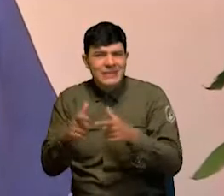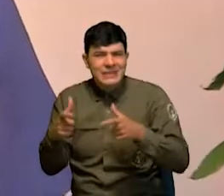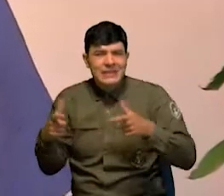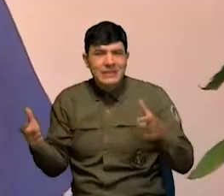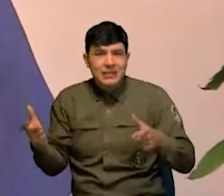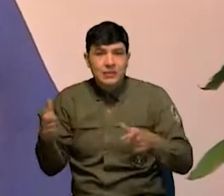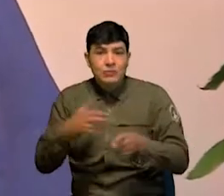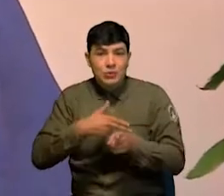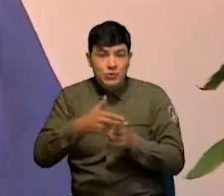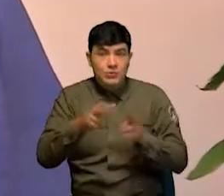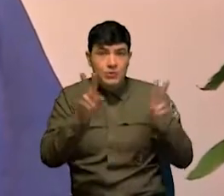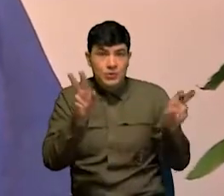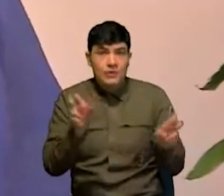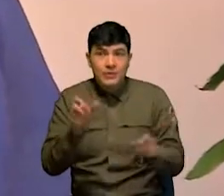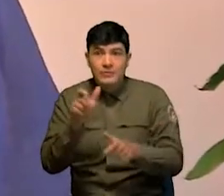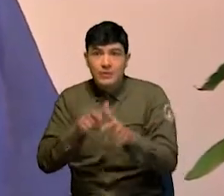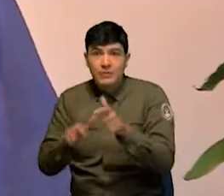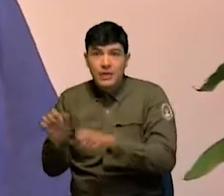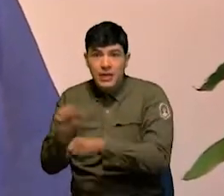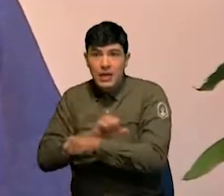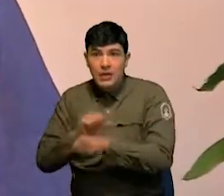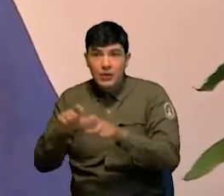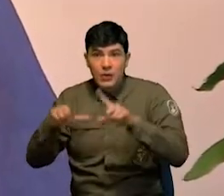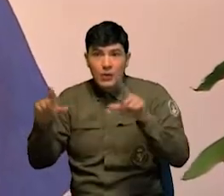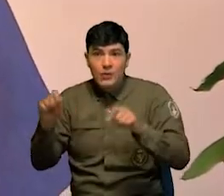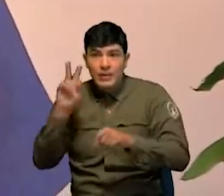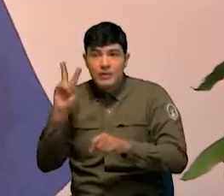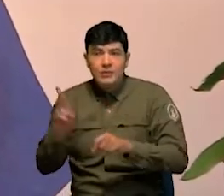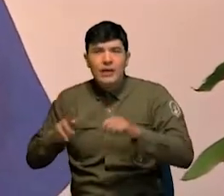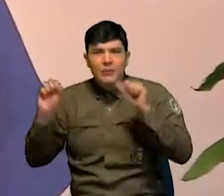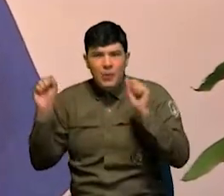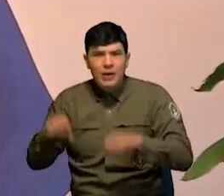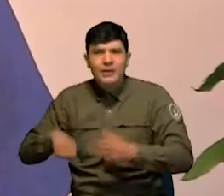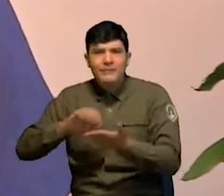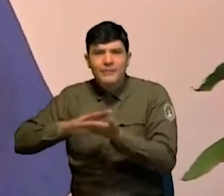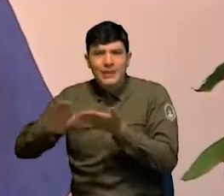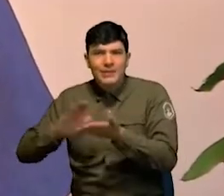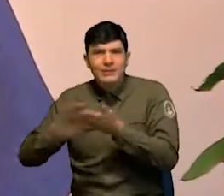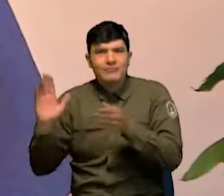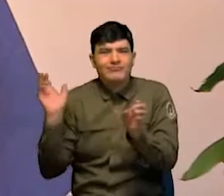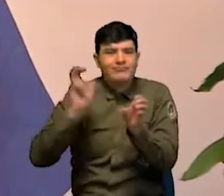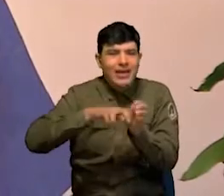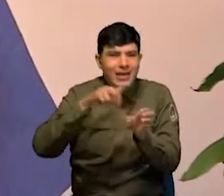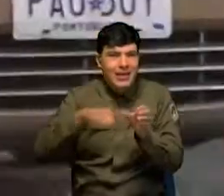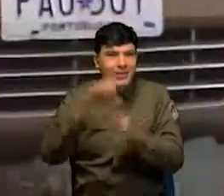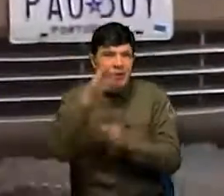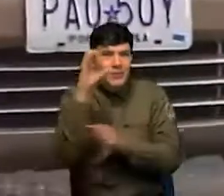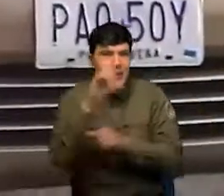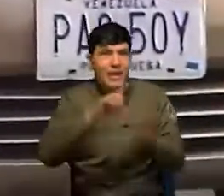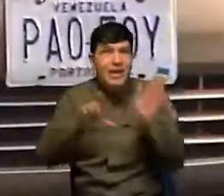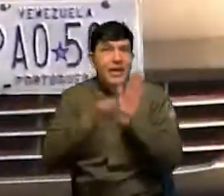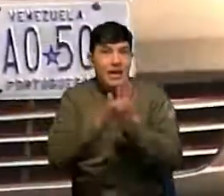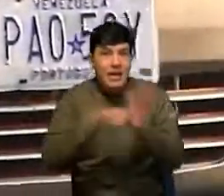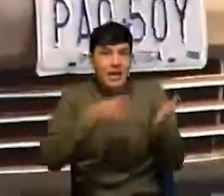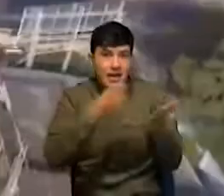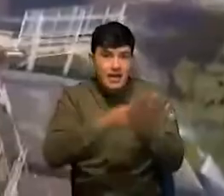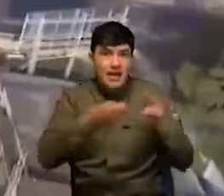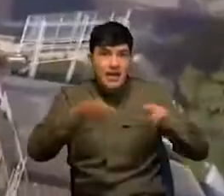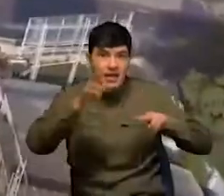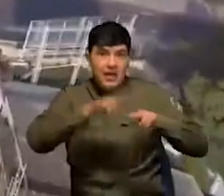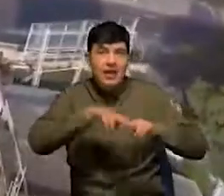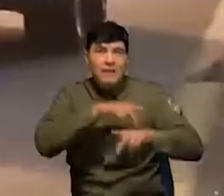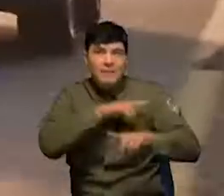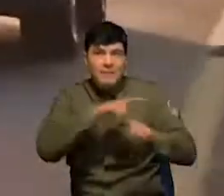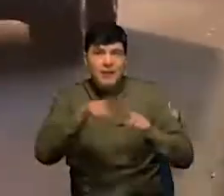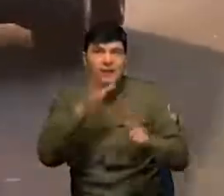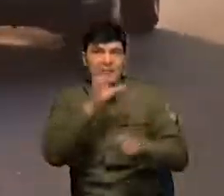avecina, es de lo del registro de los vehículos venezolanos, recordemos que son los